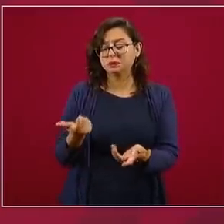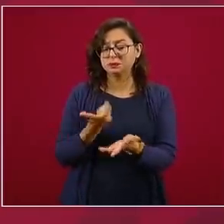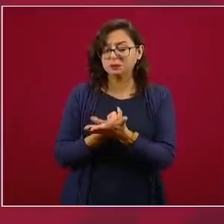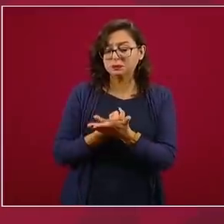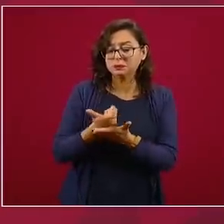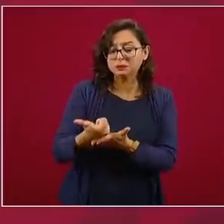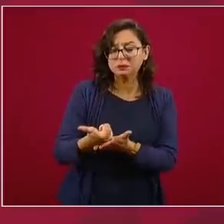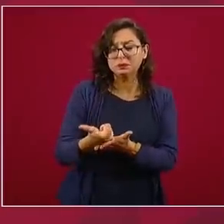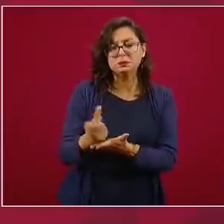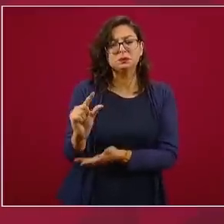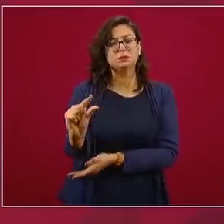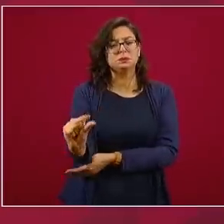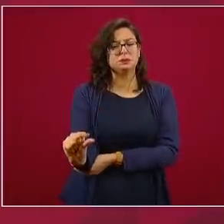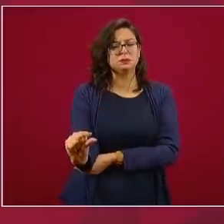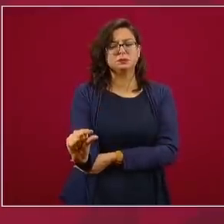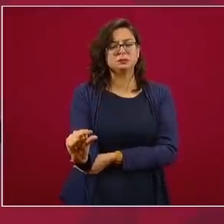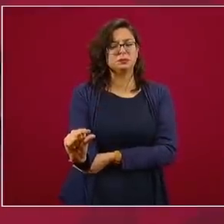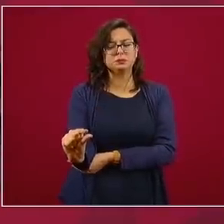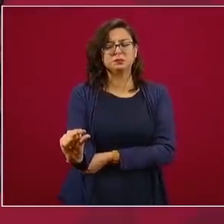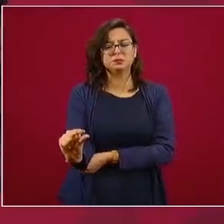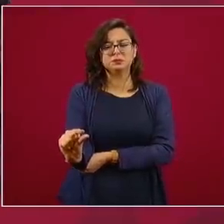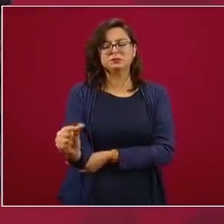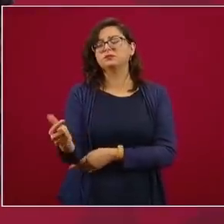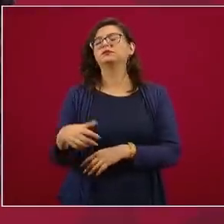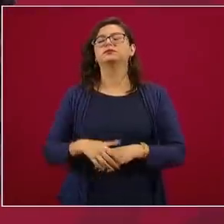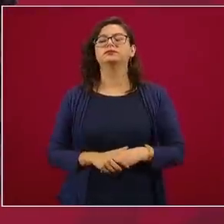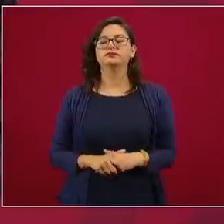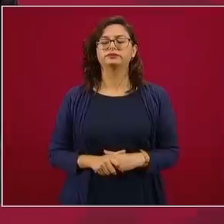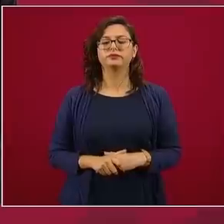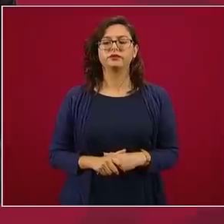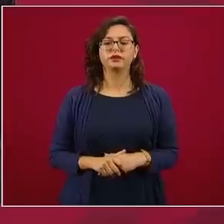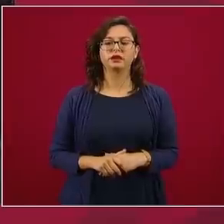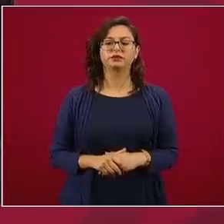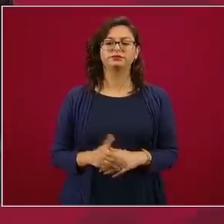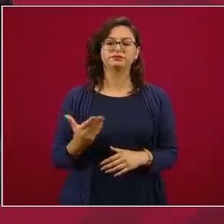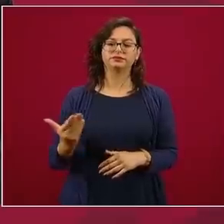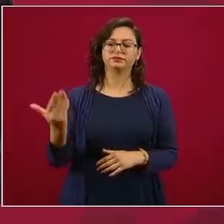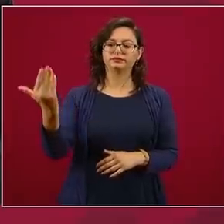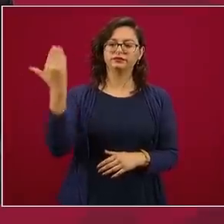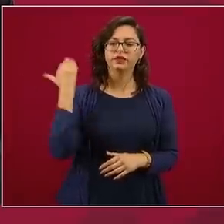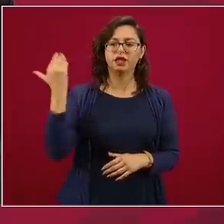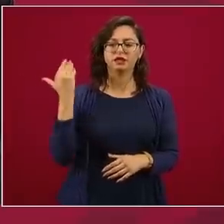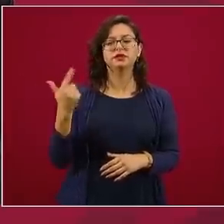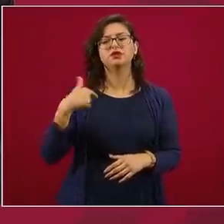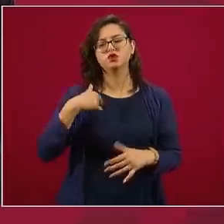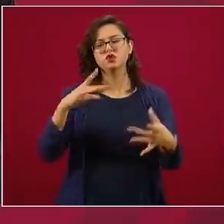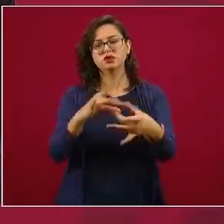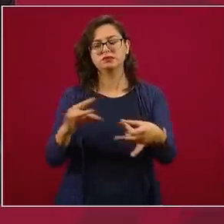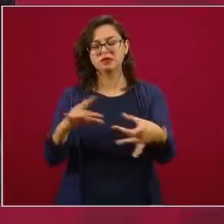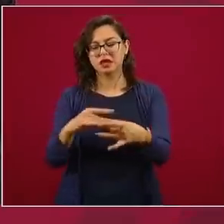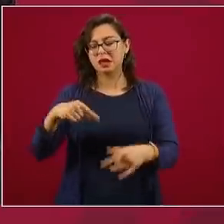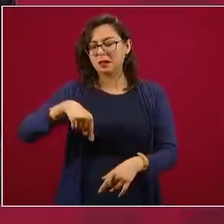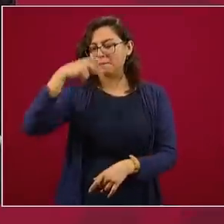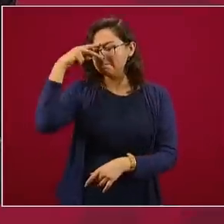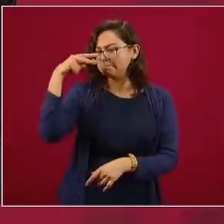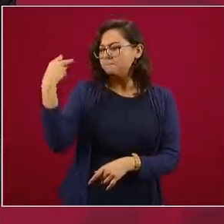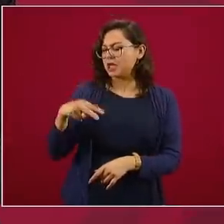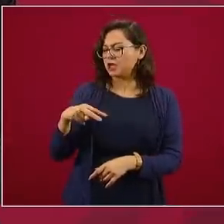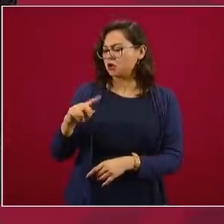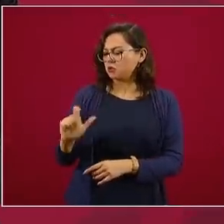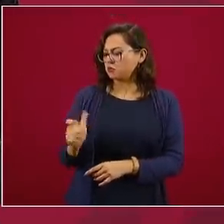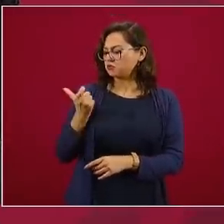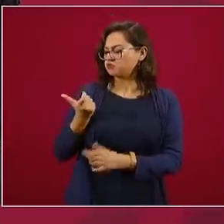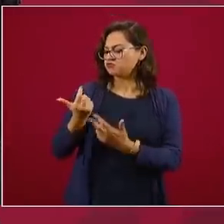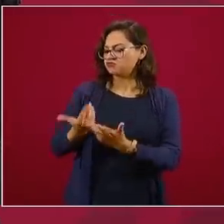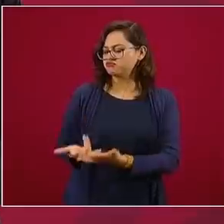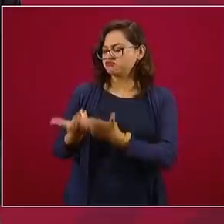aquí hace unos días de que nosotros teníamos una reserva de recursos para adquirir